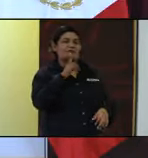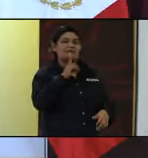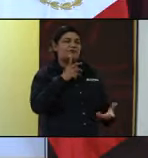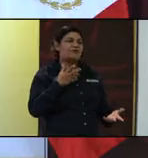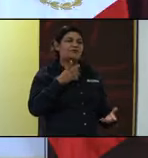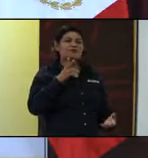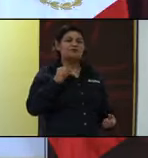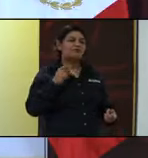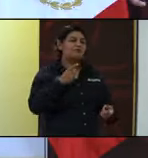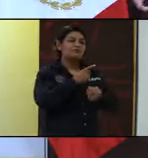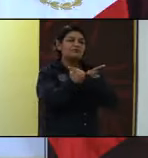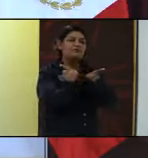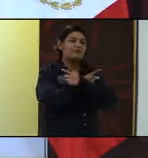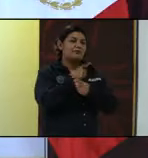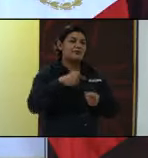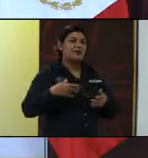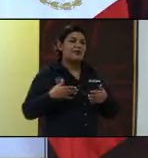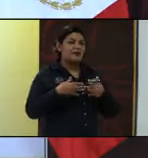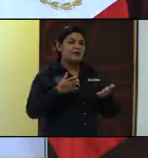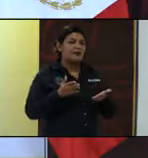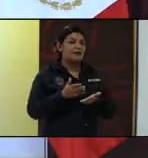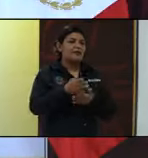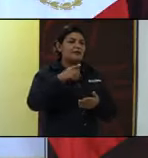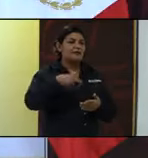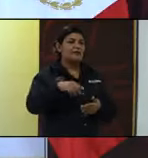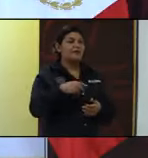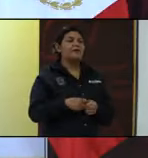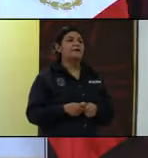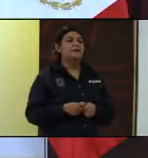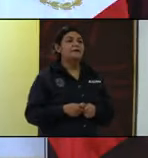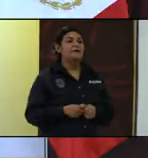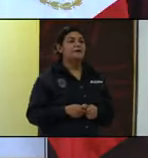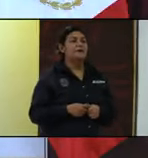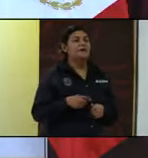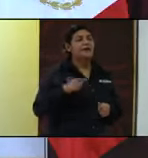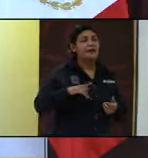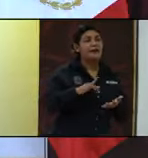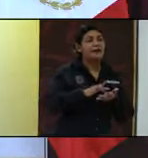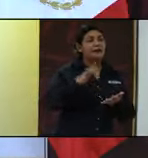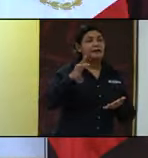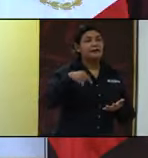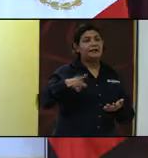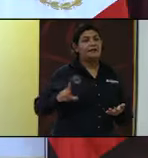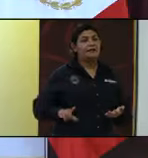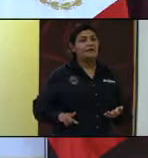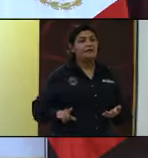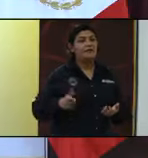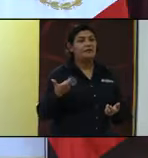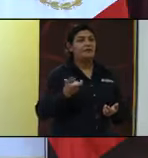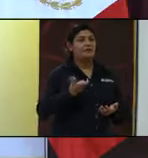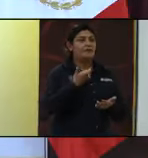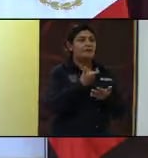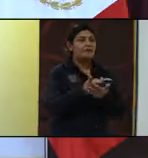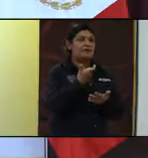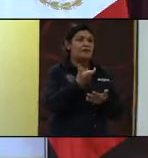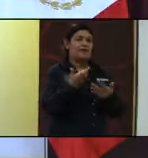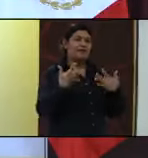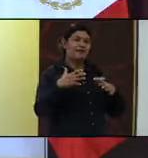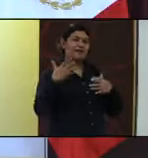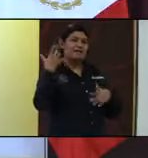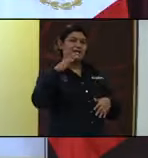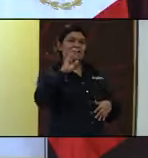los altamirenses, la entrada principal de la ciudad de norte a sur. Gracias al señor gobernador, una inversión de arriba